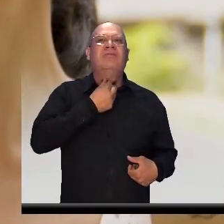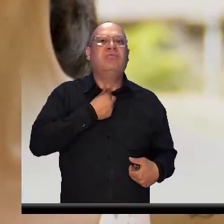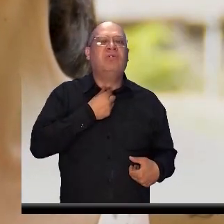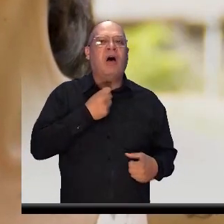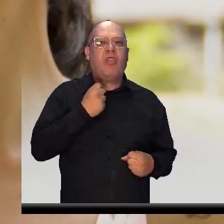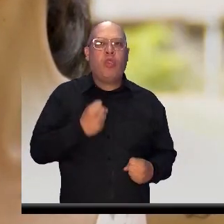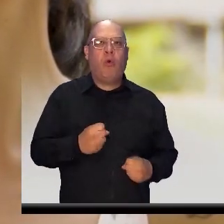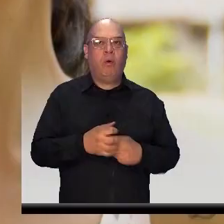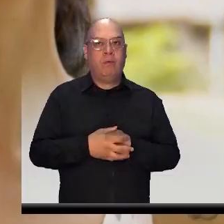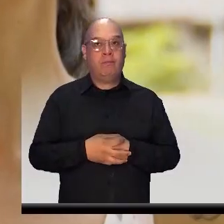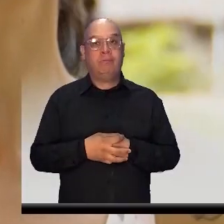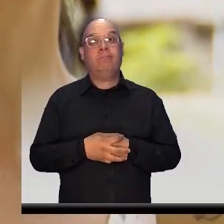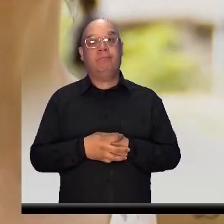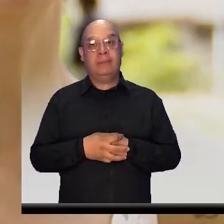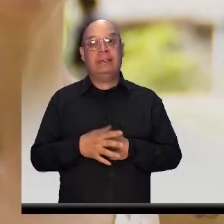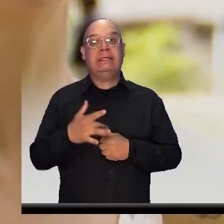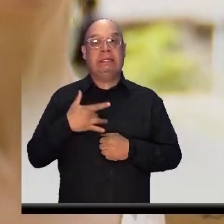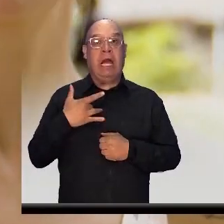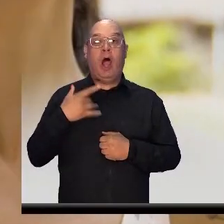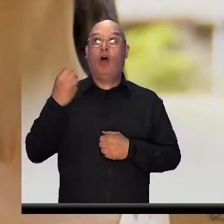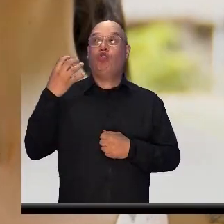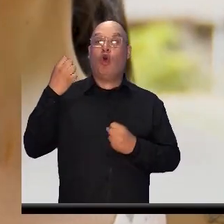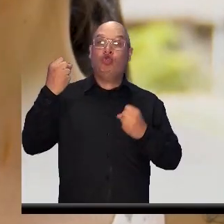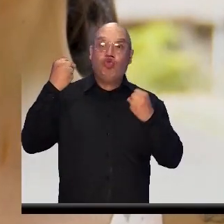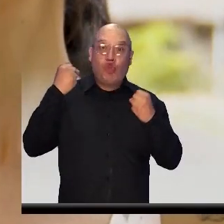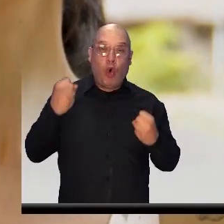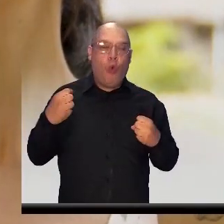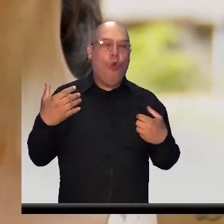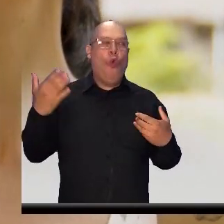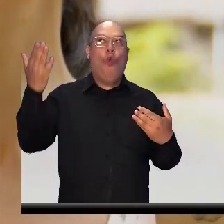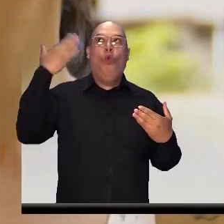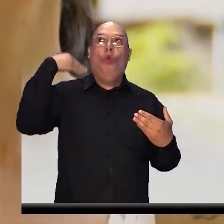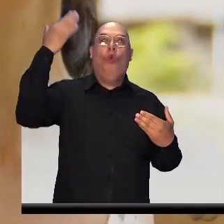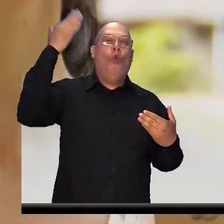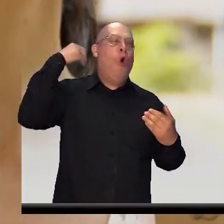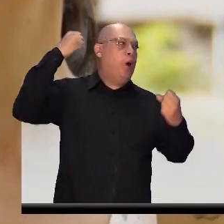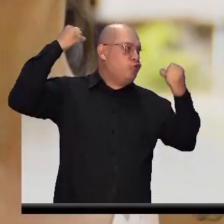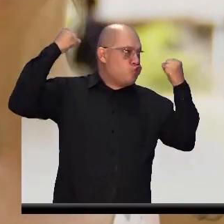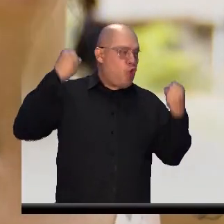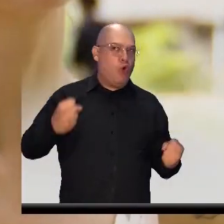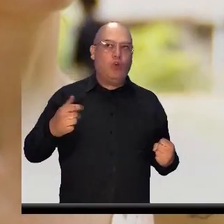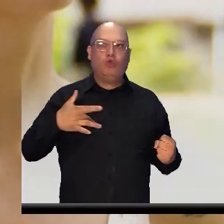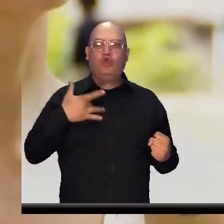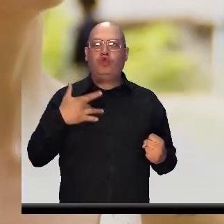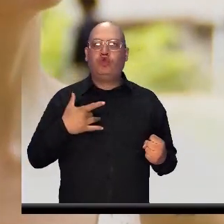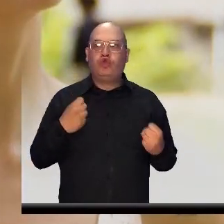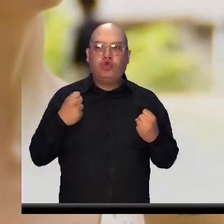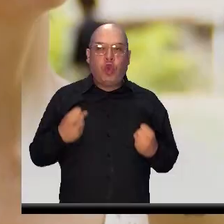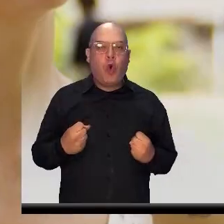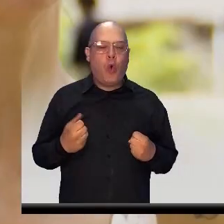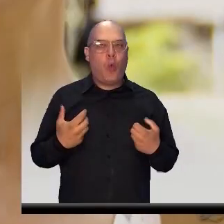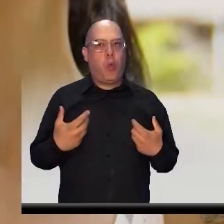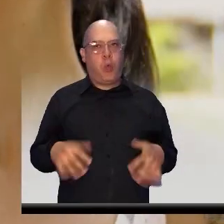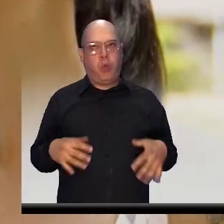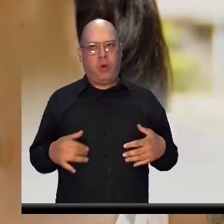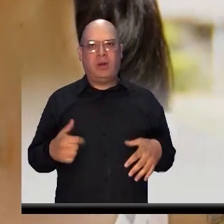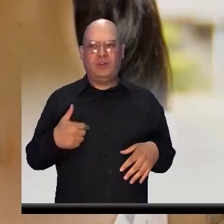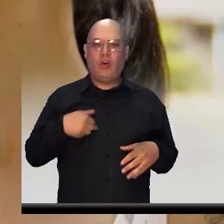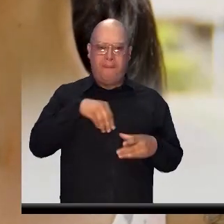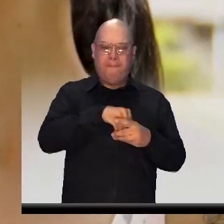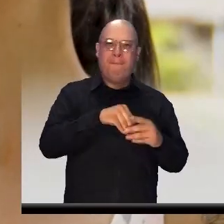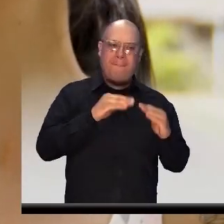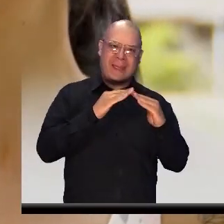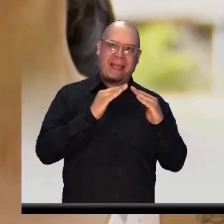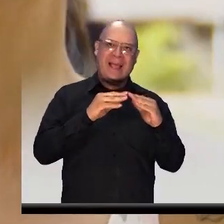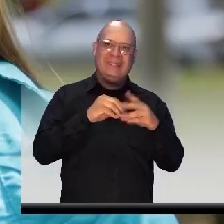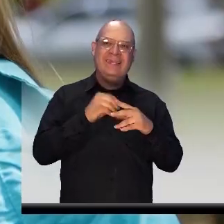la verdad, se siente mucho más fuerte. De por sí está haciendo calorcito por estos días, pero se siente muchísimo más fuerte. De hecho, yo llego a mi casa y la cara